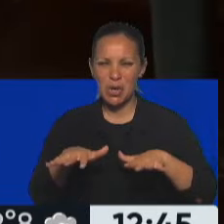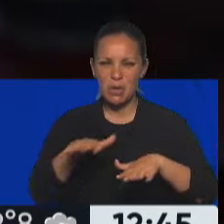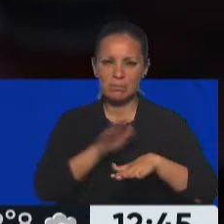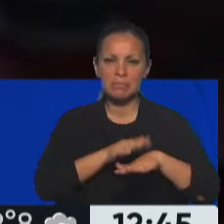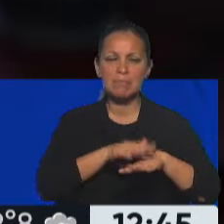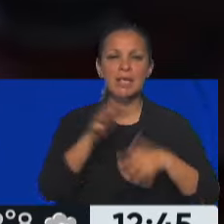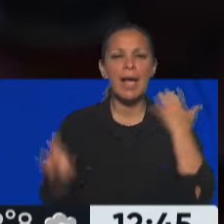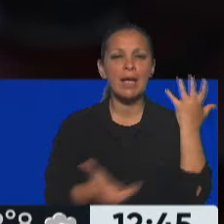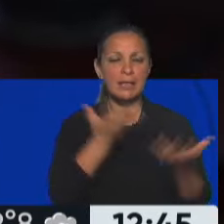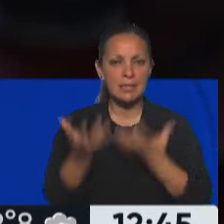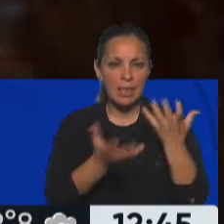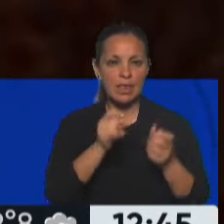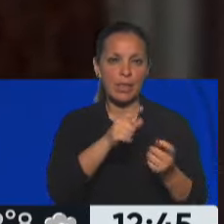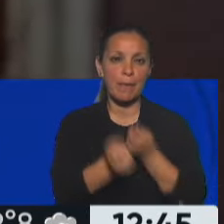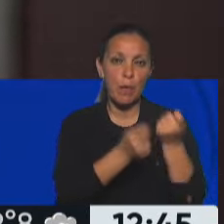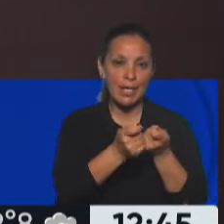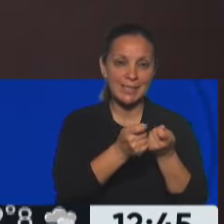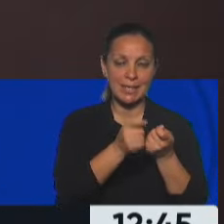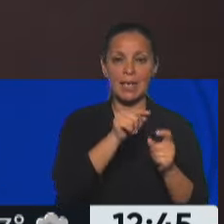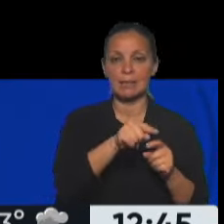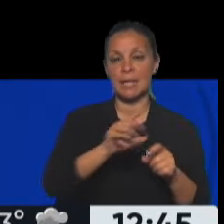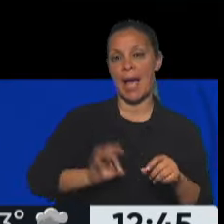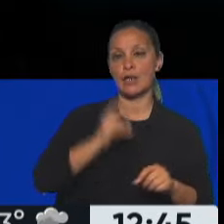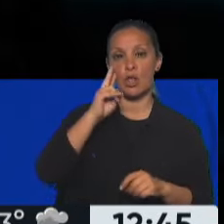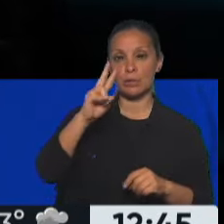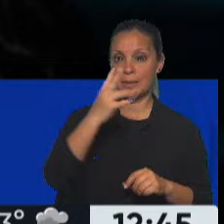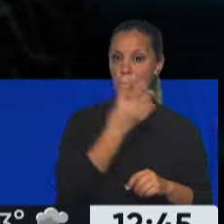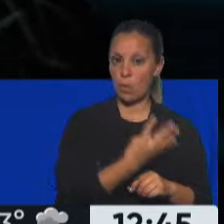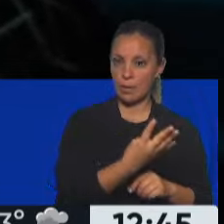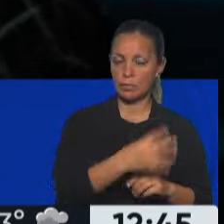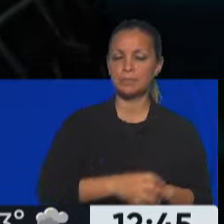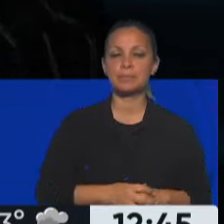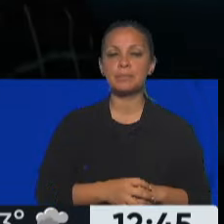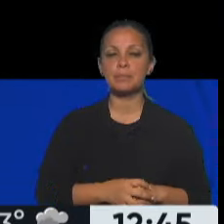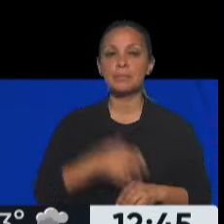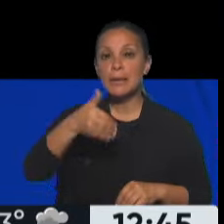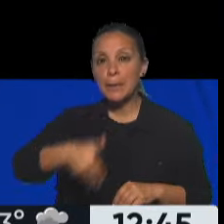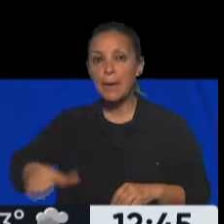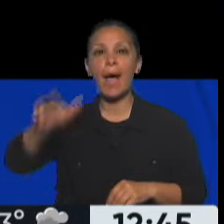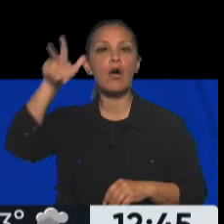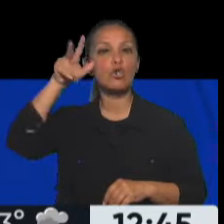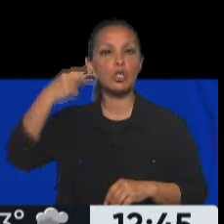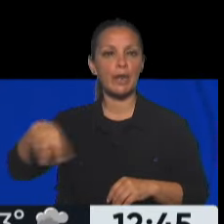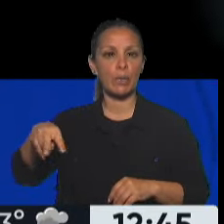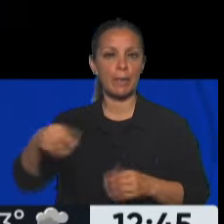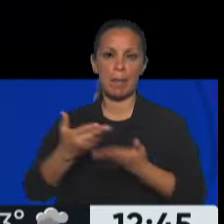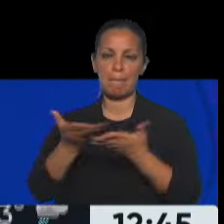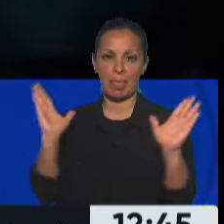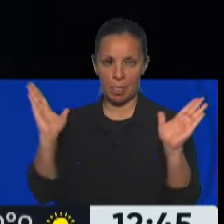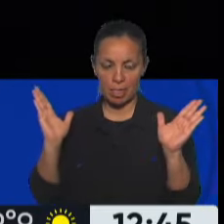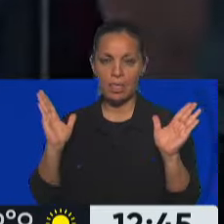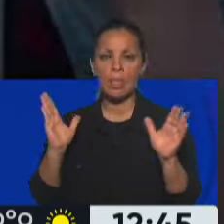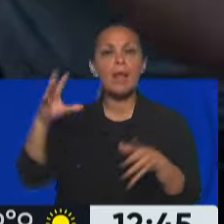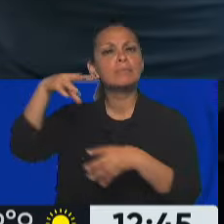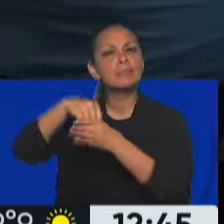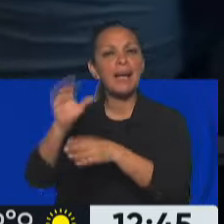ocurrido en República de Cromañón en el año 2004. El 8 de noviembre se estrena en exclusiva esta serie que tiene en su